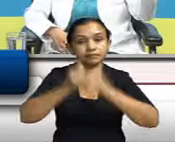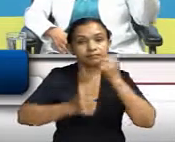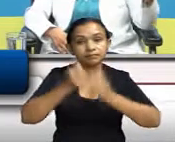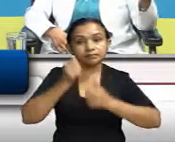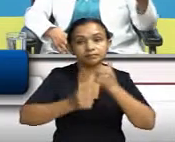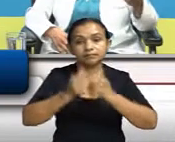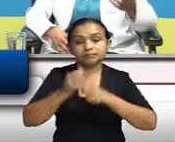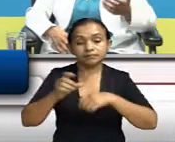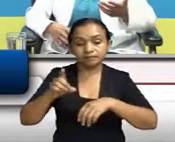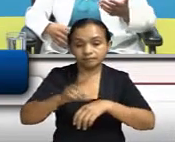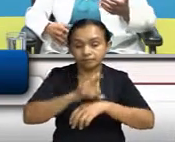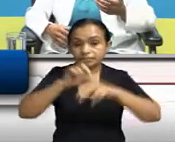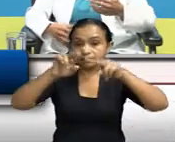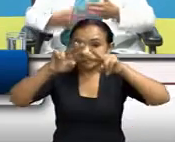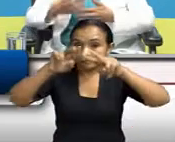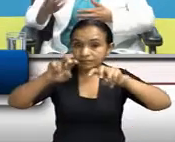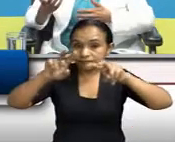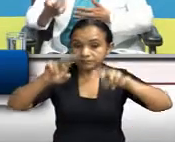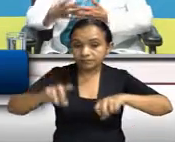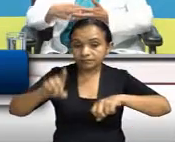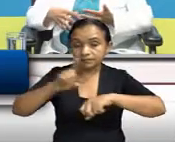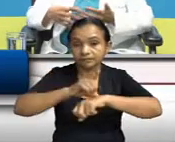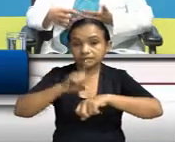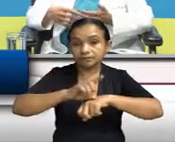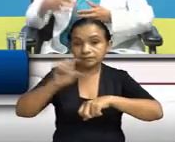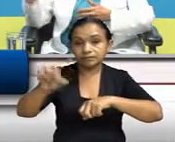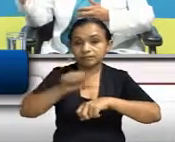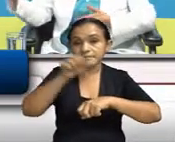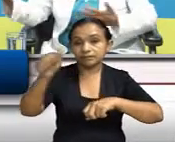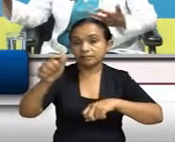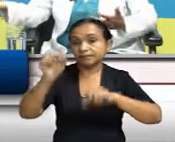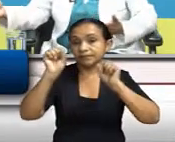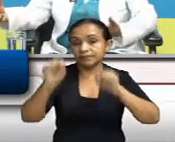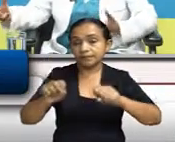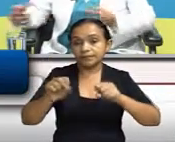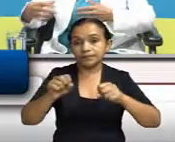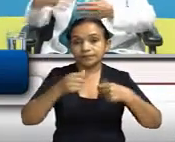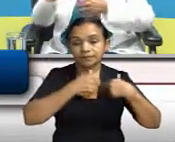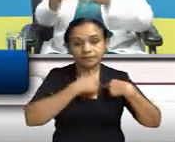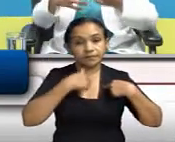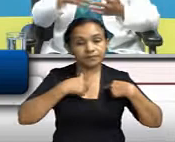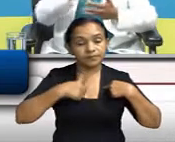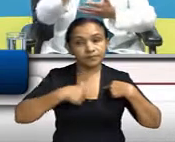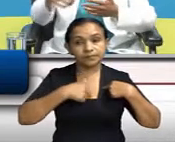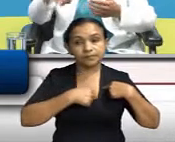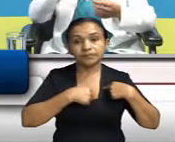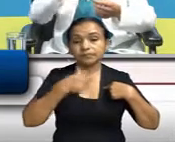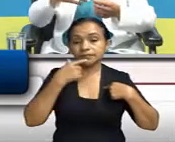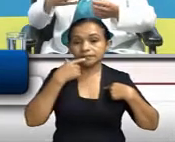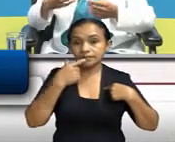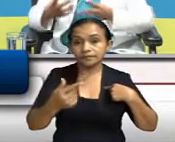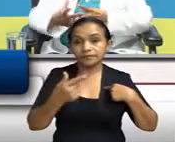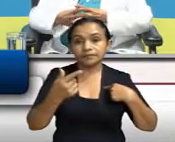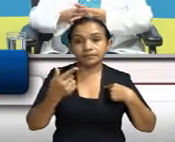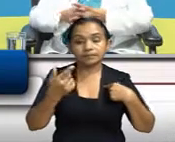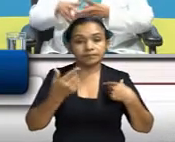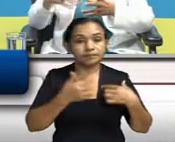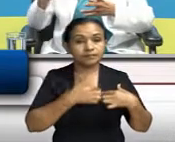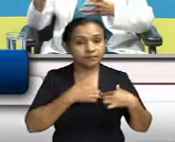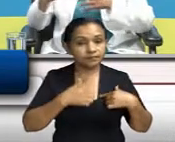hacemos diagnóstico. Y otra manera ya invasiva, bueno, tenemos el ecocardiograma también, que hay que mencionarlo, es el ultrasonido del